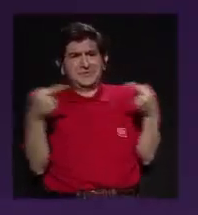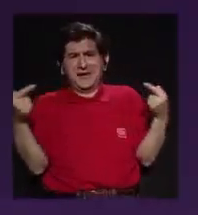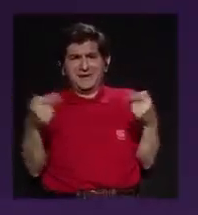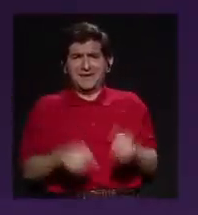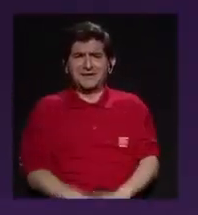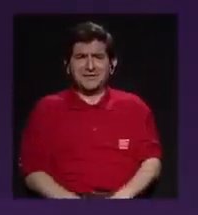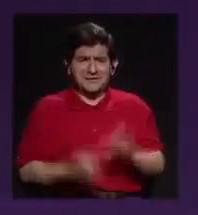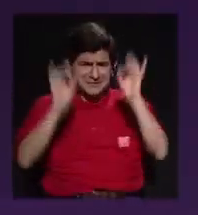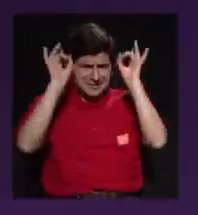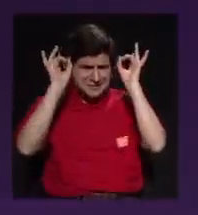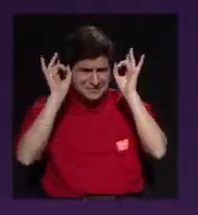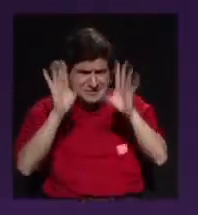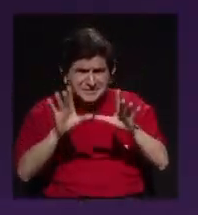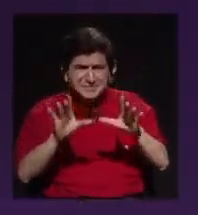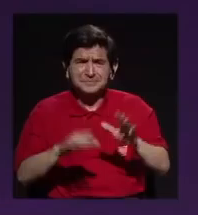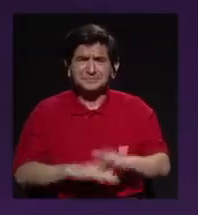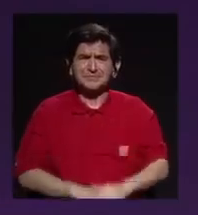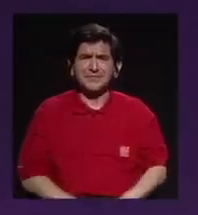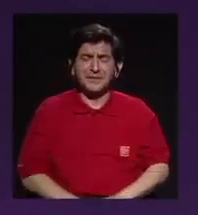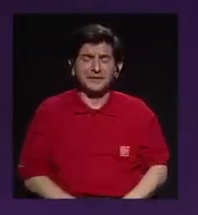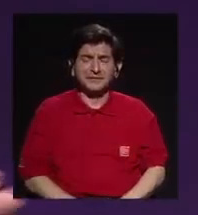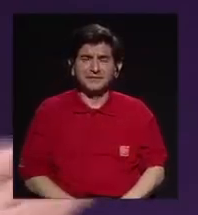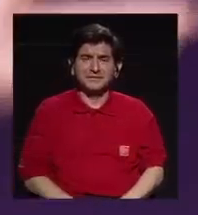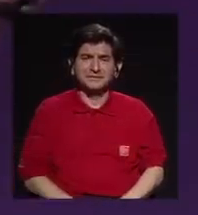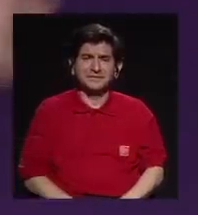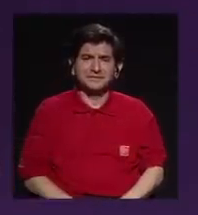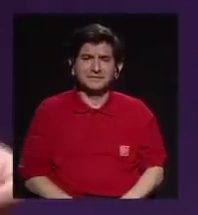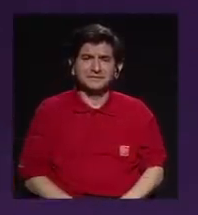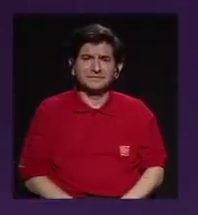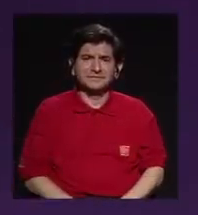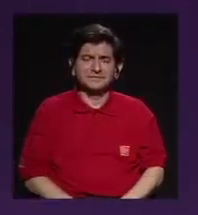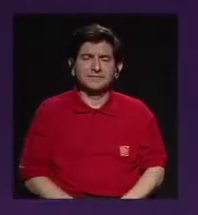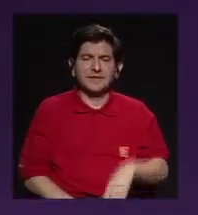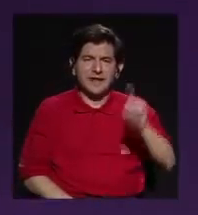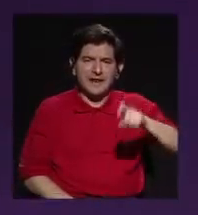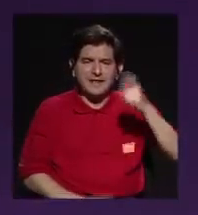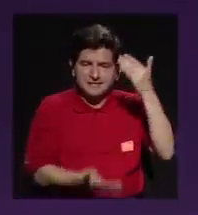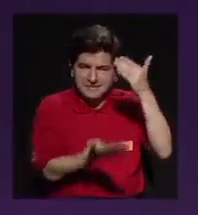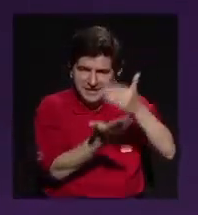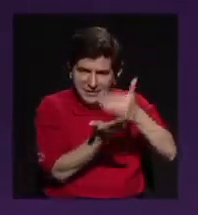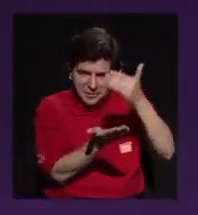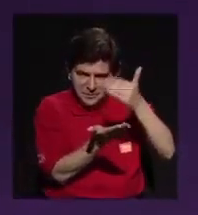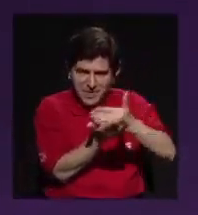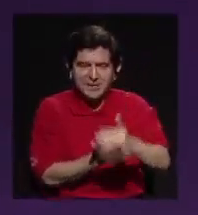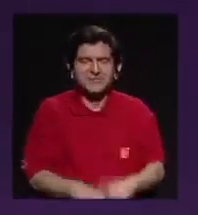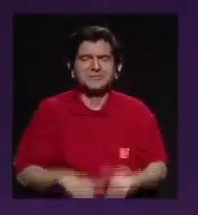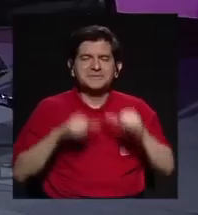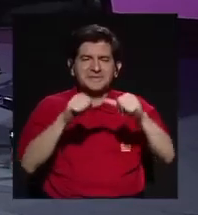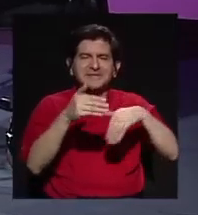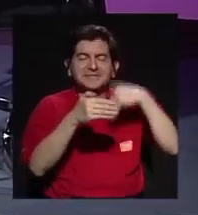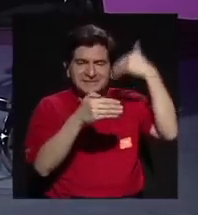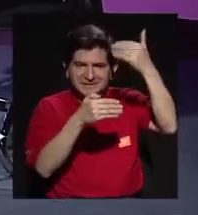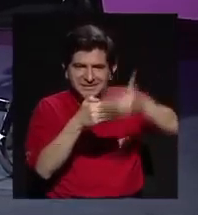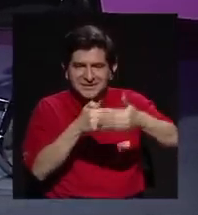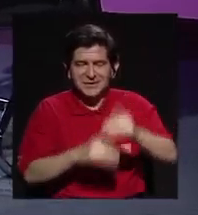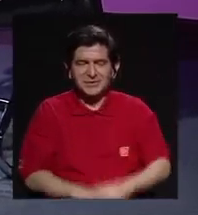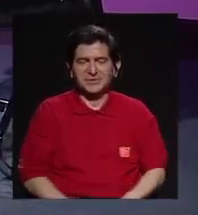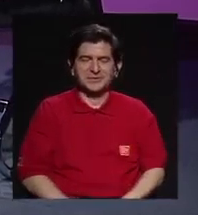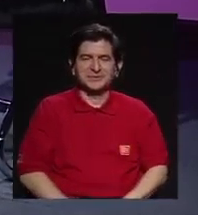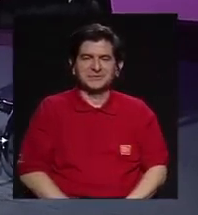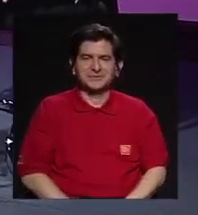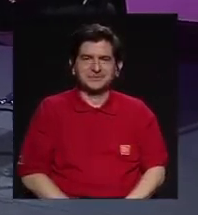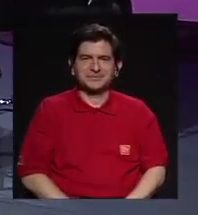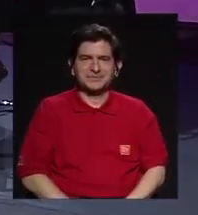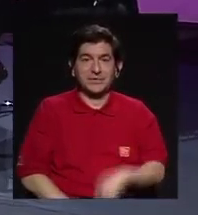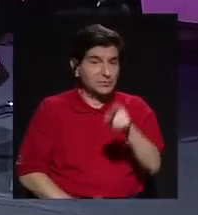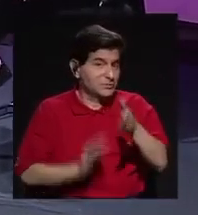una perversión absolutamente impresionante. Y, claro. Y tenemos que ir a un corte. Okay. Estamos de regreso en unos segundos y